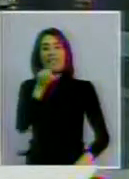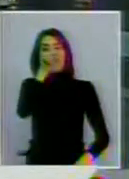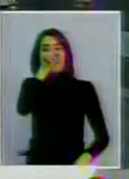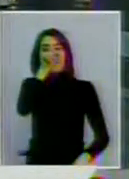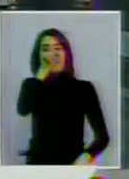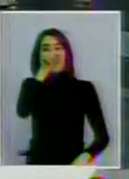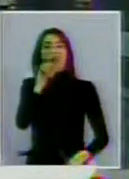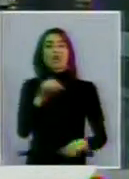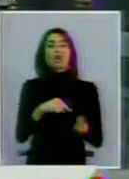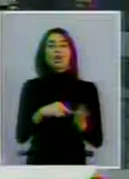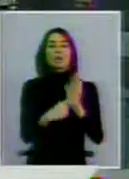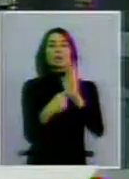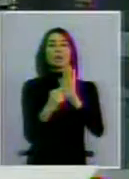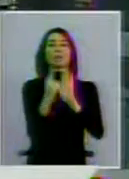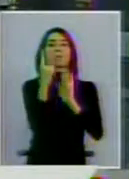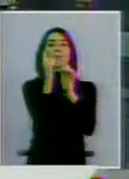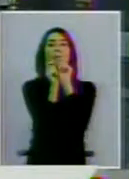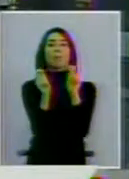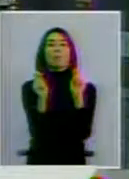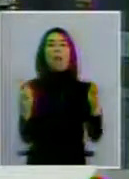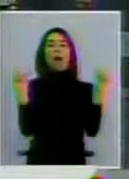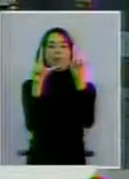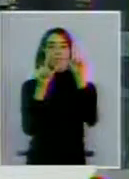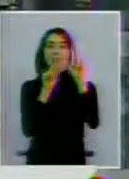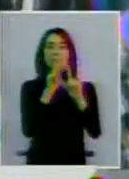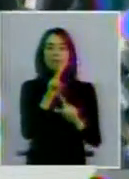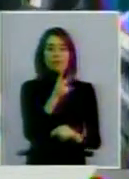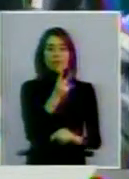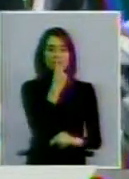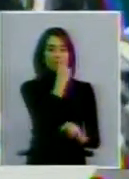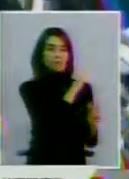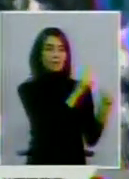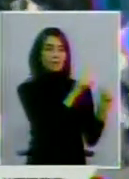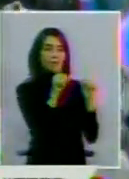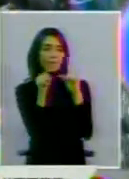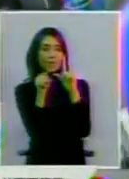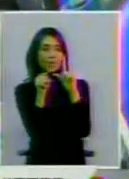estrenar su primer spot en televisión. Veámoslo.